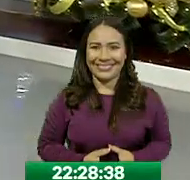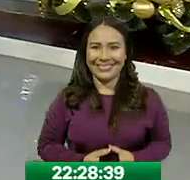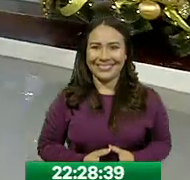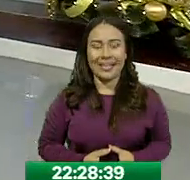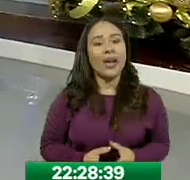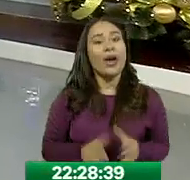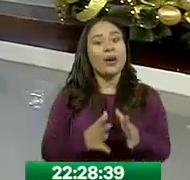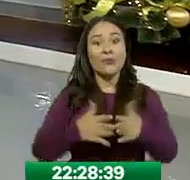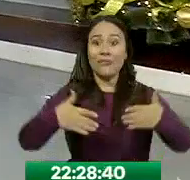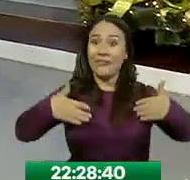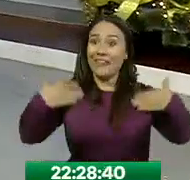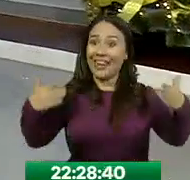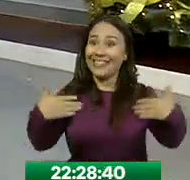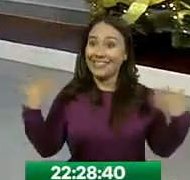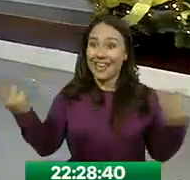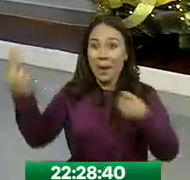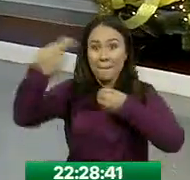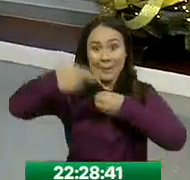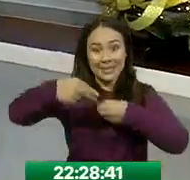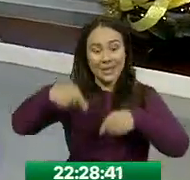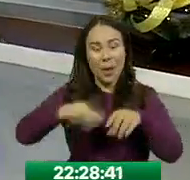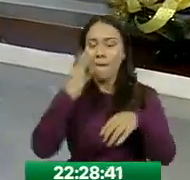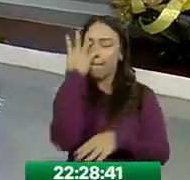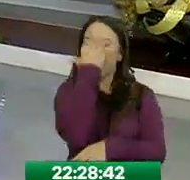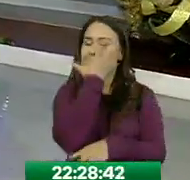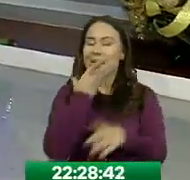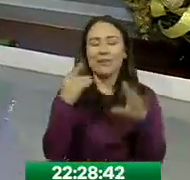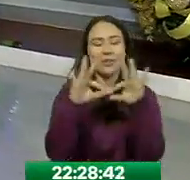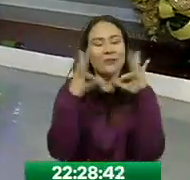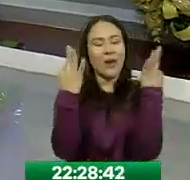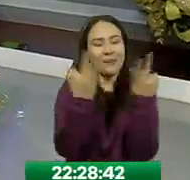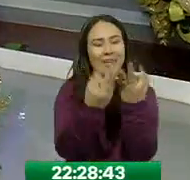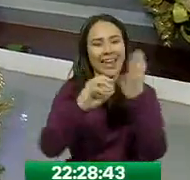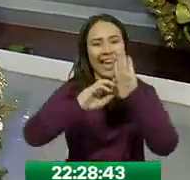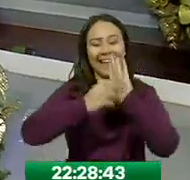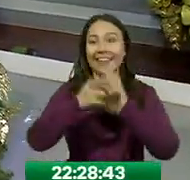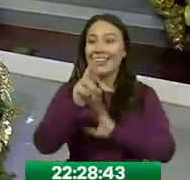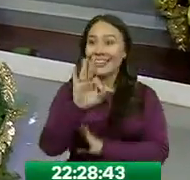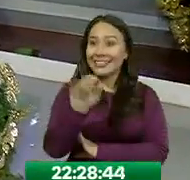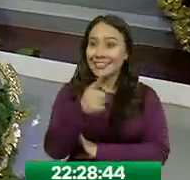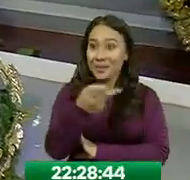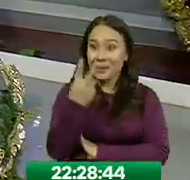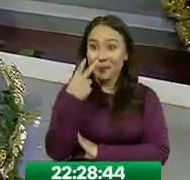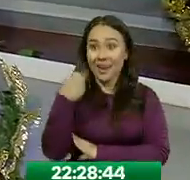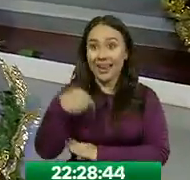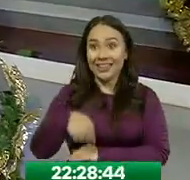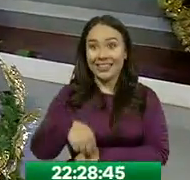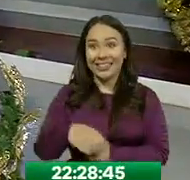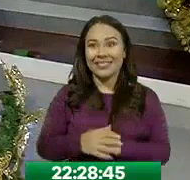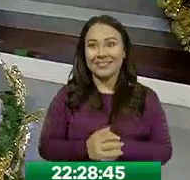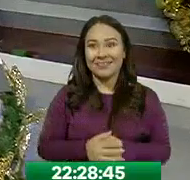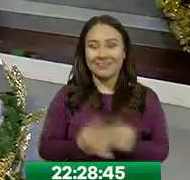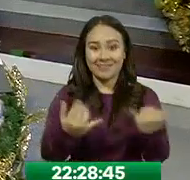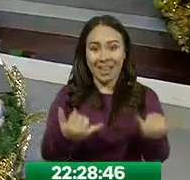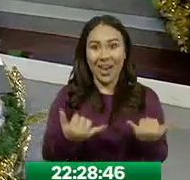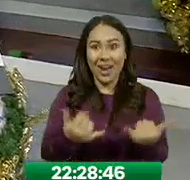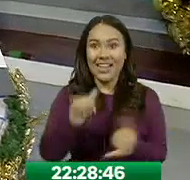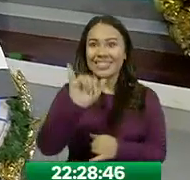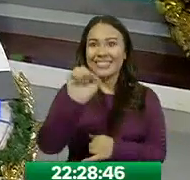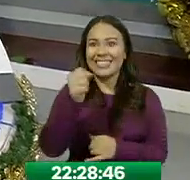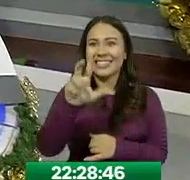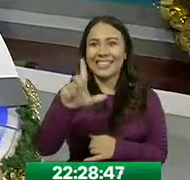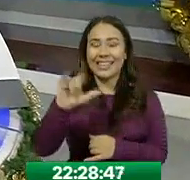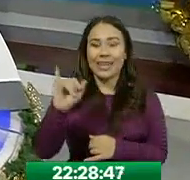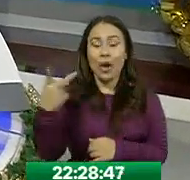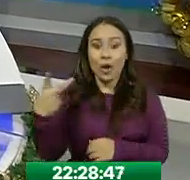Con mucho orgullo pertenecemos a esta maravillosa familia. Muchísimas gracias por su sintonía, amigos televidentes. Y es momento, Yesli, de una